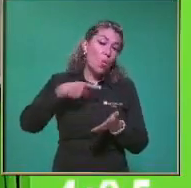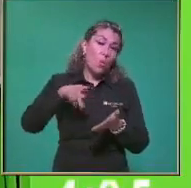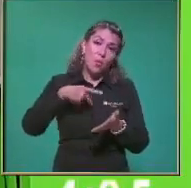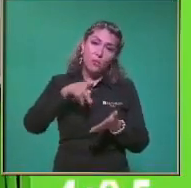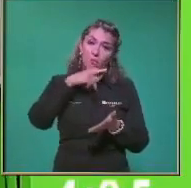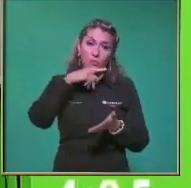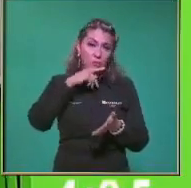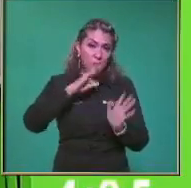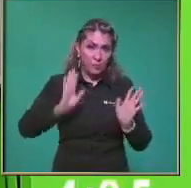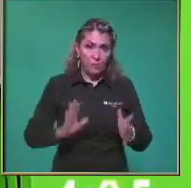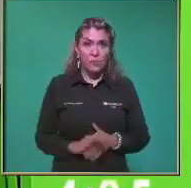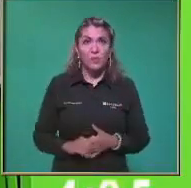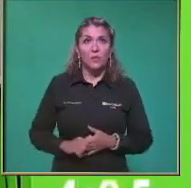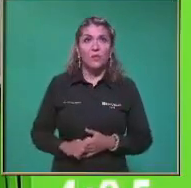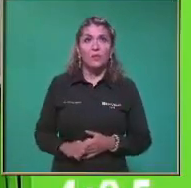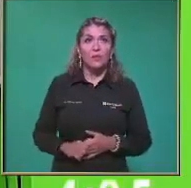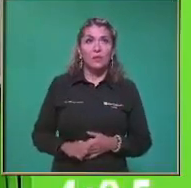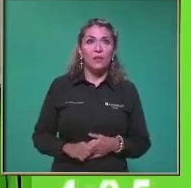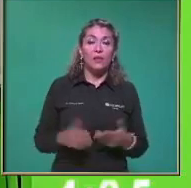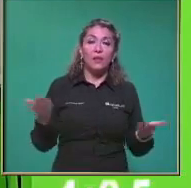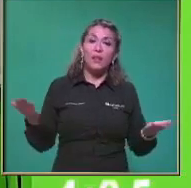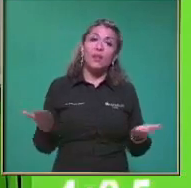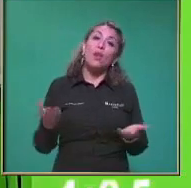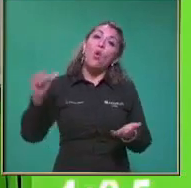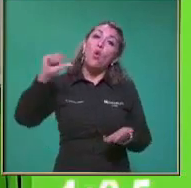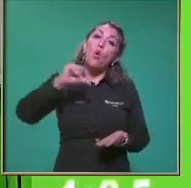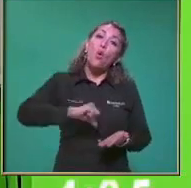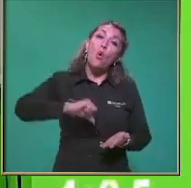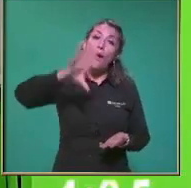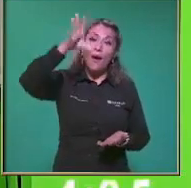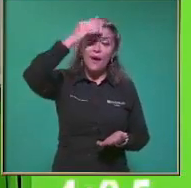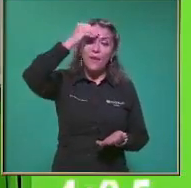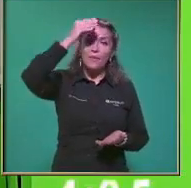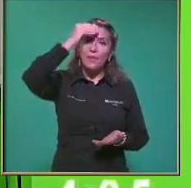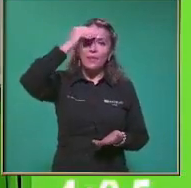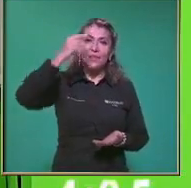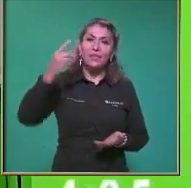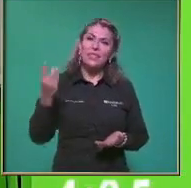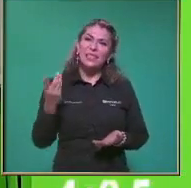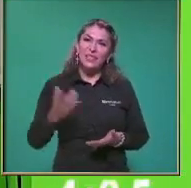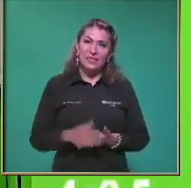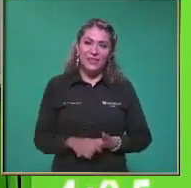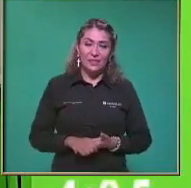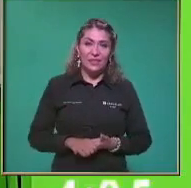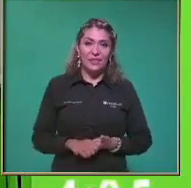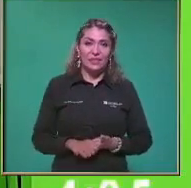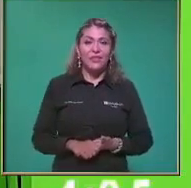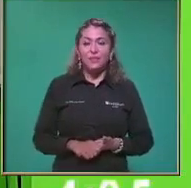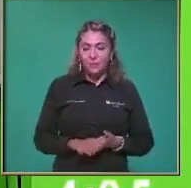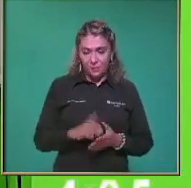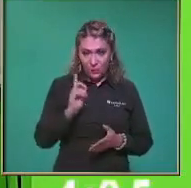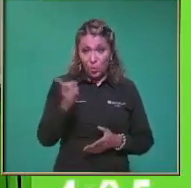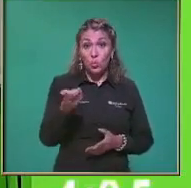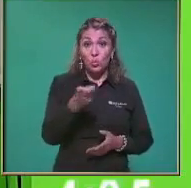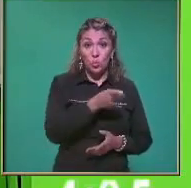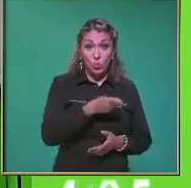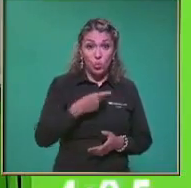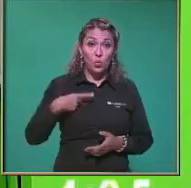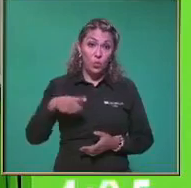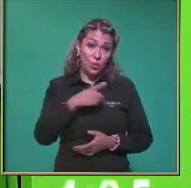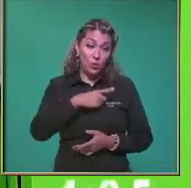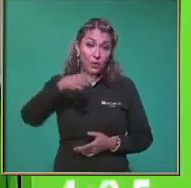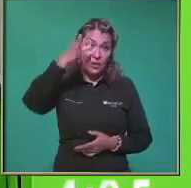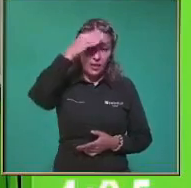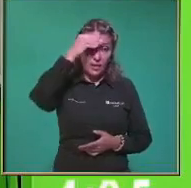matemáticas. Bueno, ¿qué vamos a ver el día de hoy? Déjenme les digo que vamos a ver unos aprendizajes esperados que